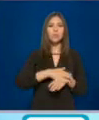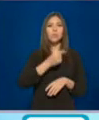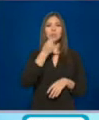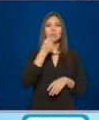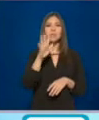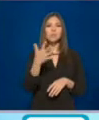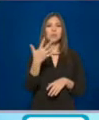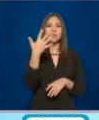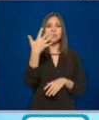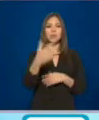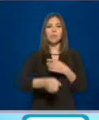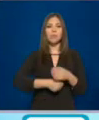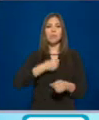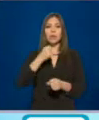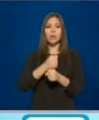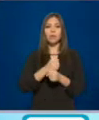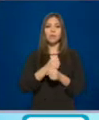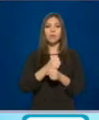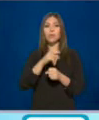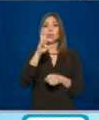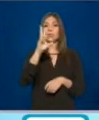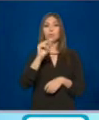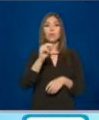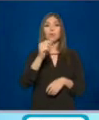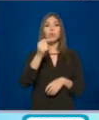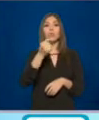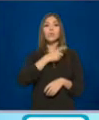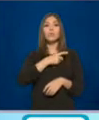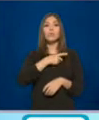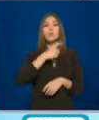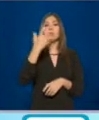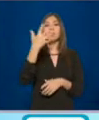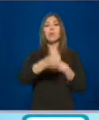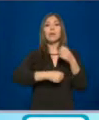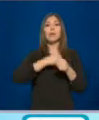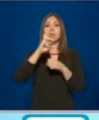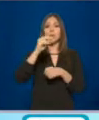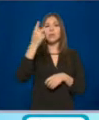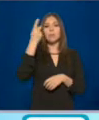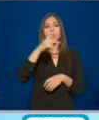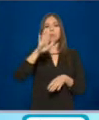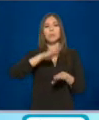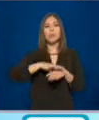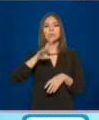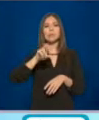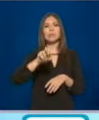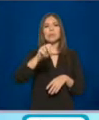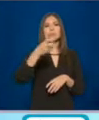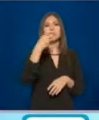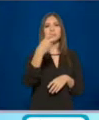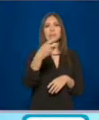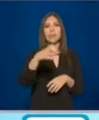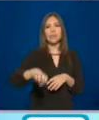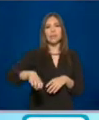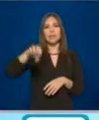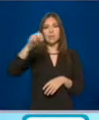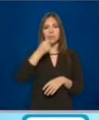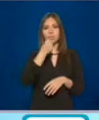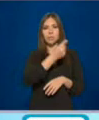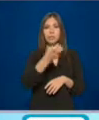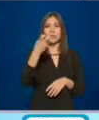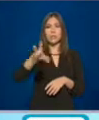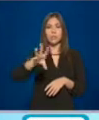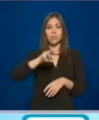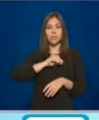de 5 años. No quiere decir que no le pueda dar a alguien mayor de 5 años, pero es más frecuente en ese grupo de edad. El contagio